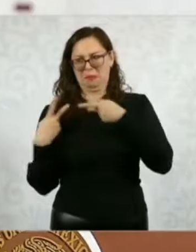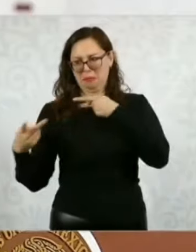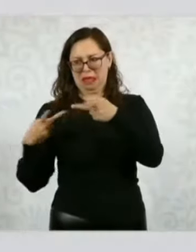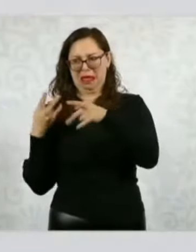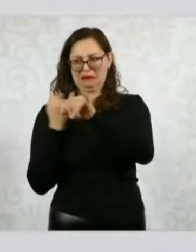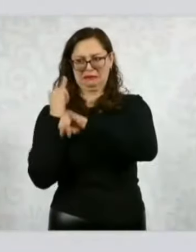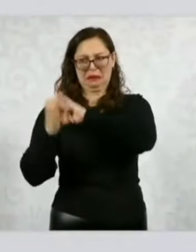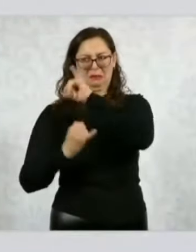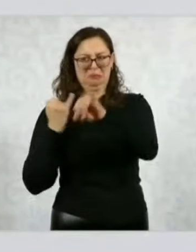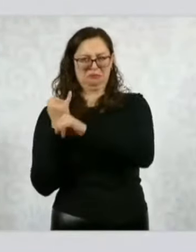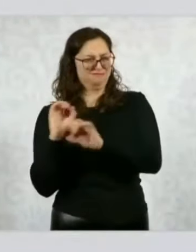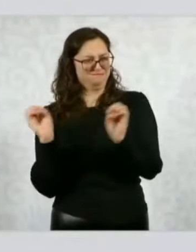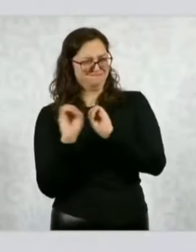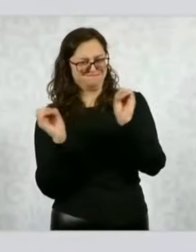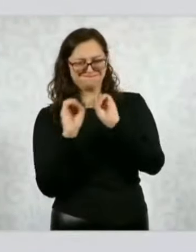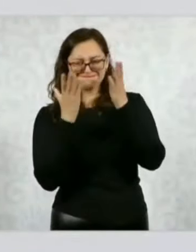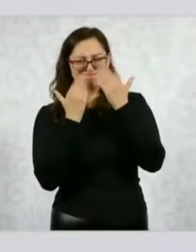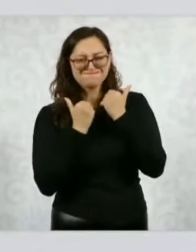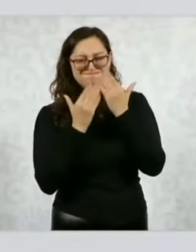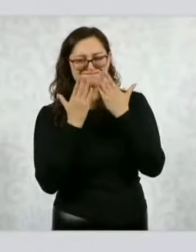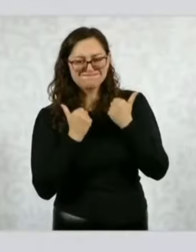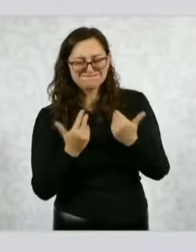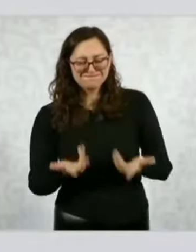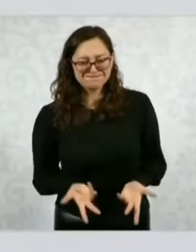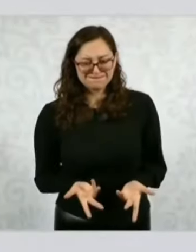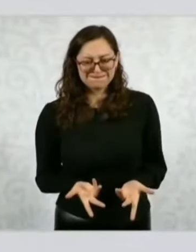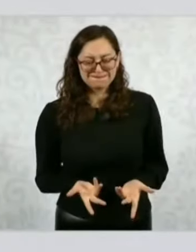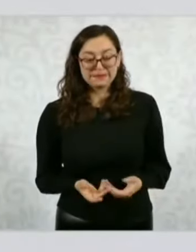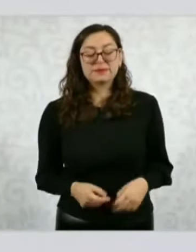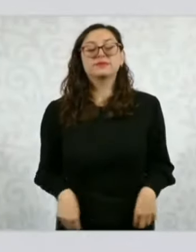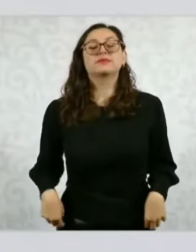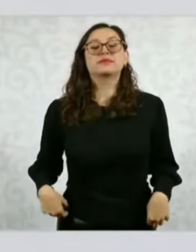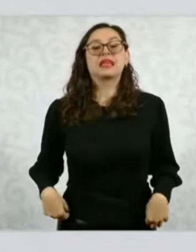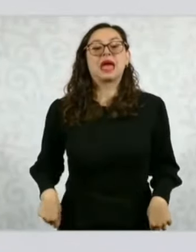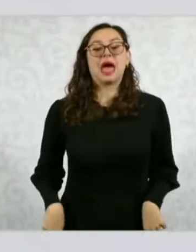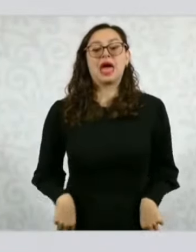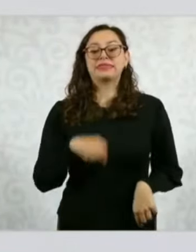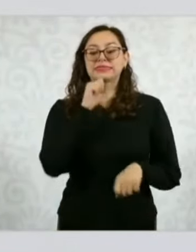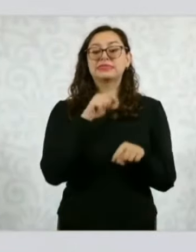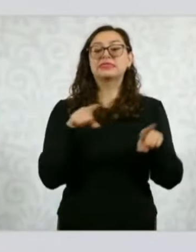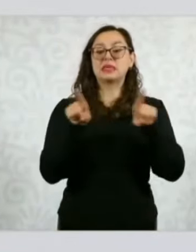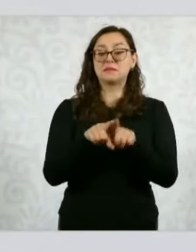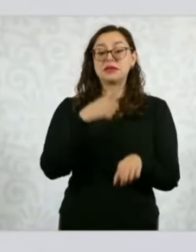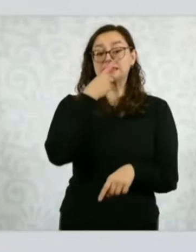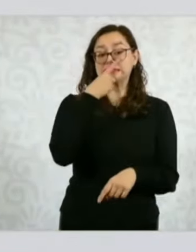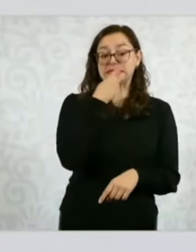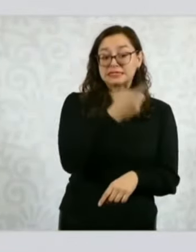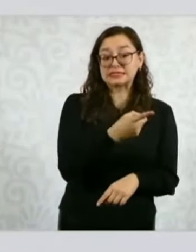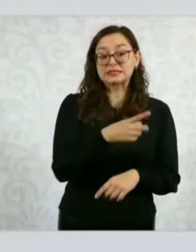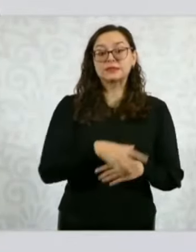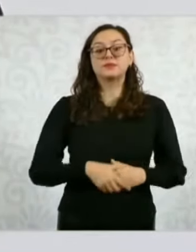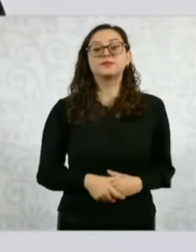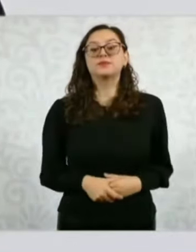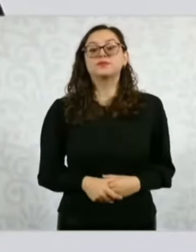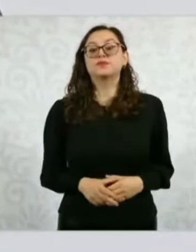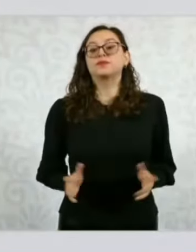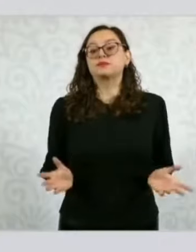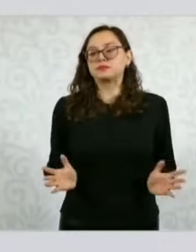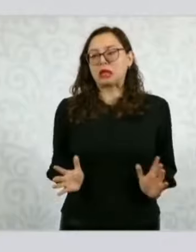Otros han dicho que era una manipulación de políticos con vistas a